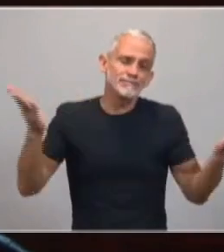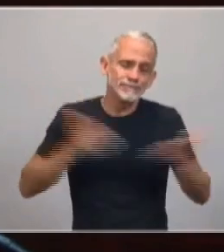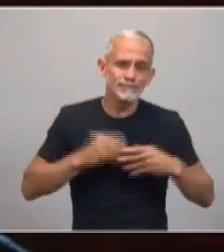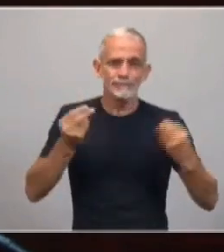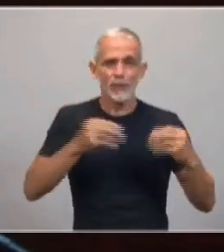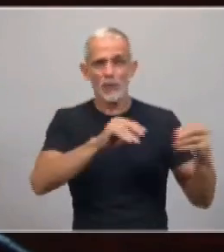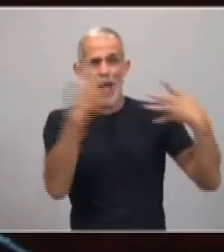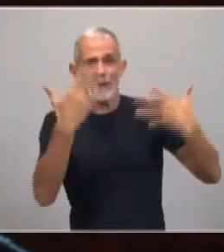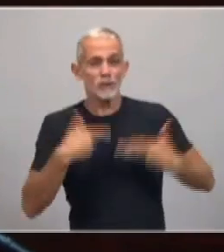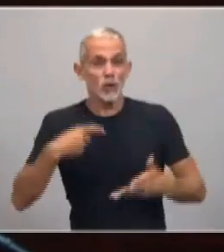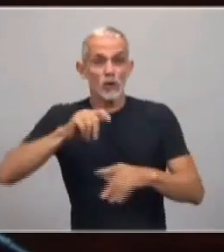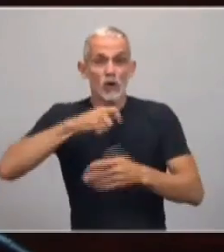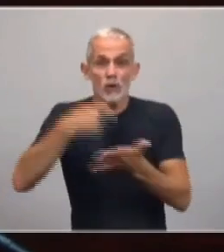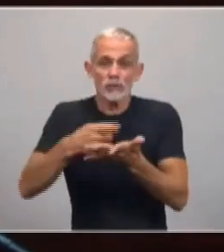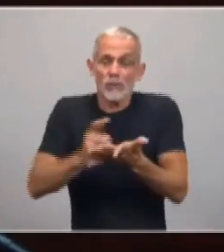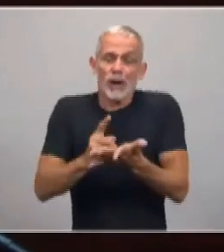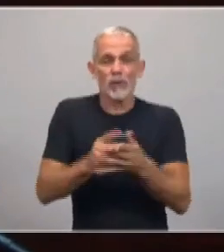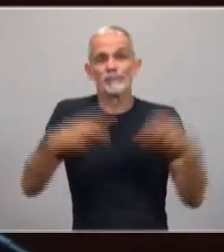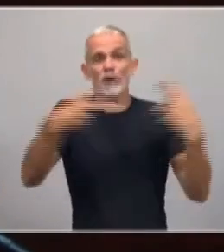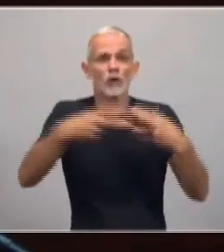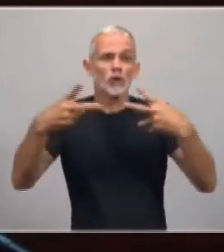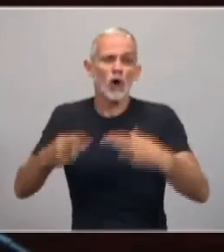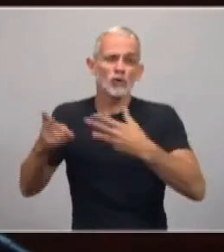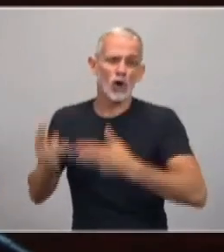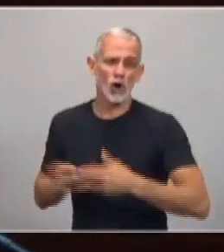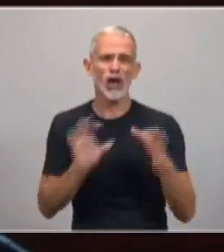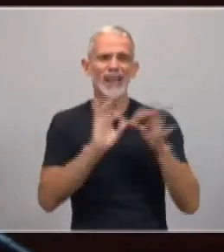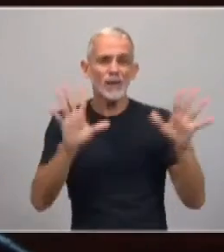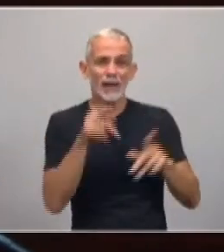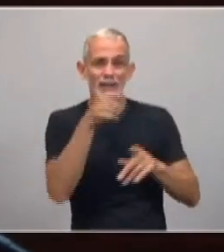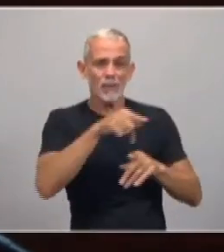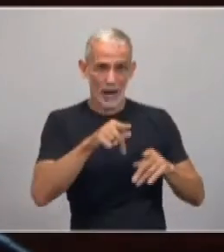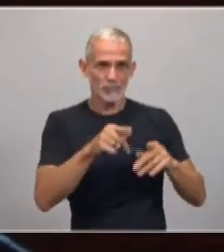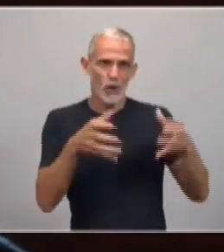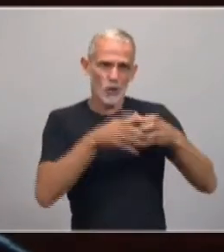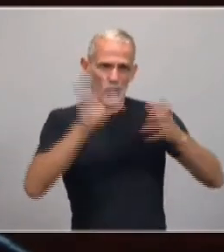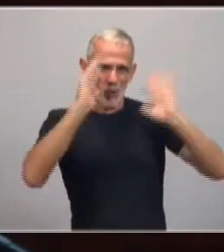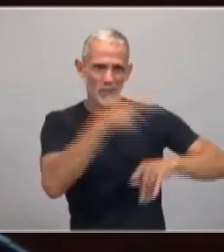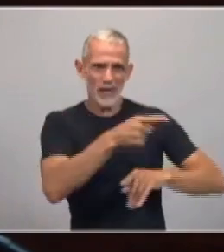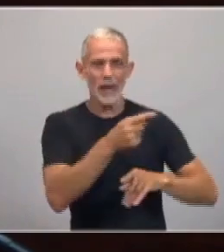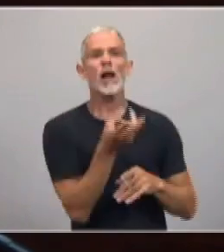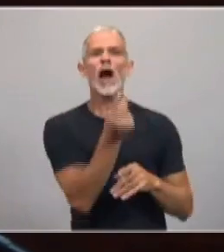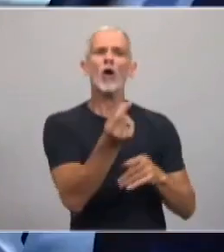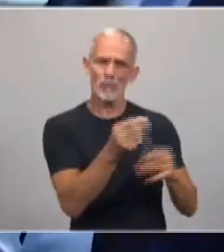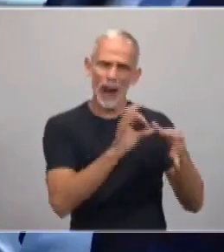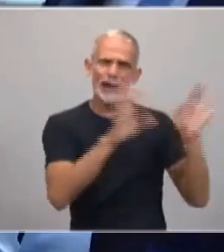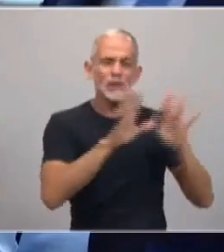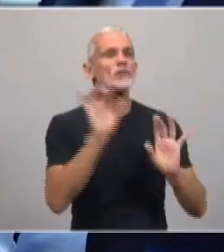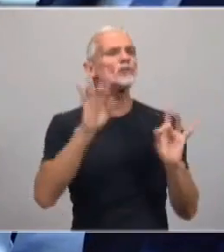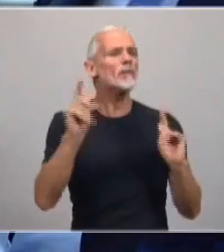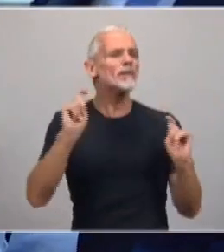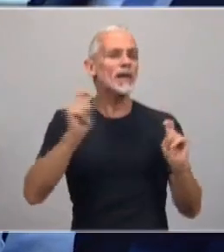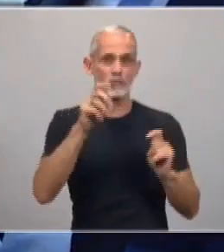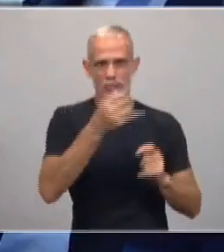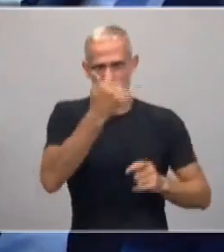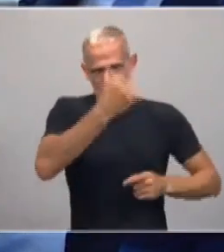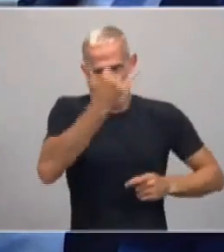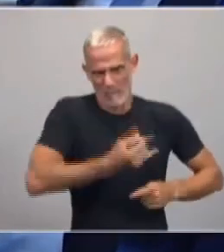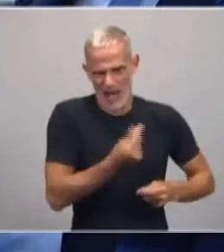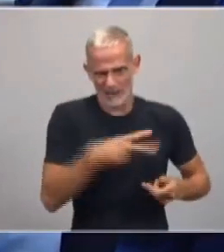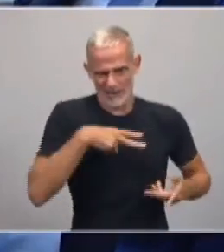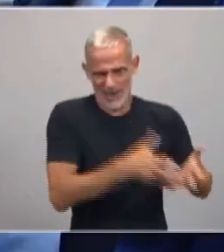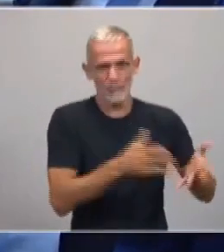no se puede pagar. Libertad para los libertarios parece ser libertad de comprar, pero solo para el que puede. Y para el